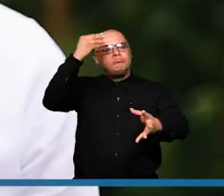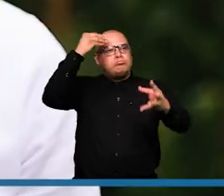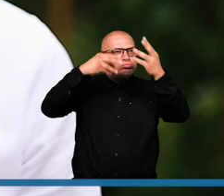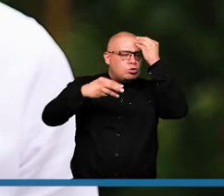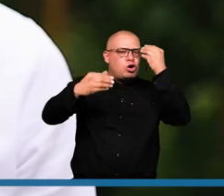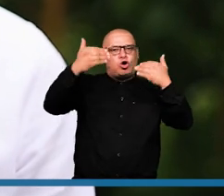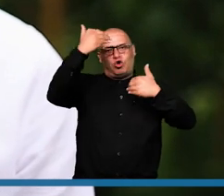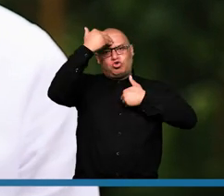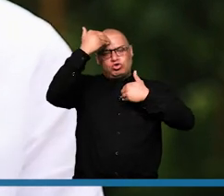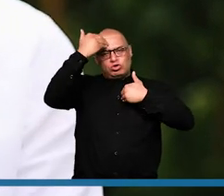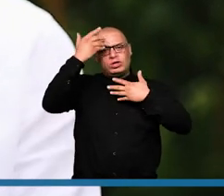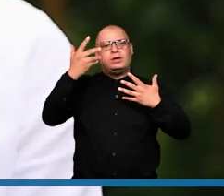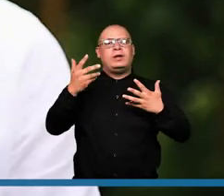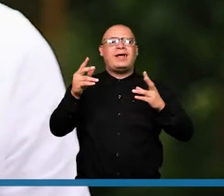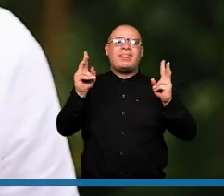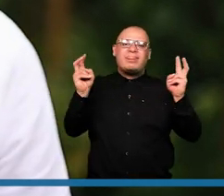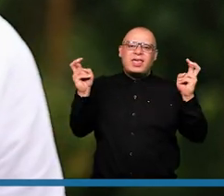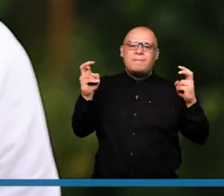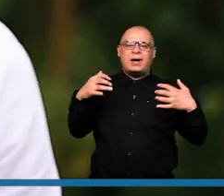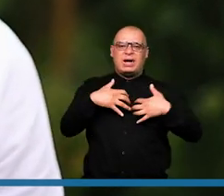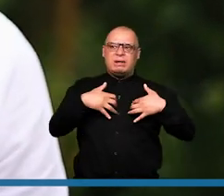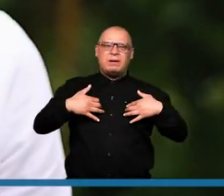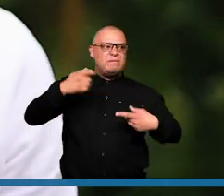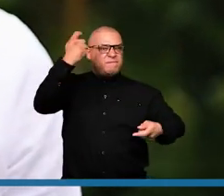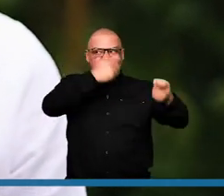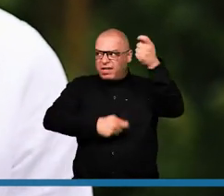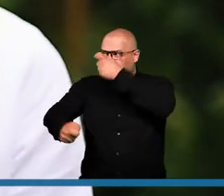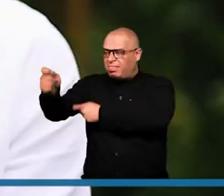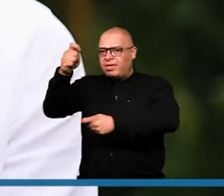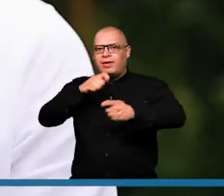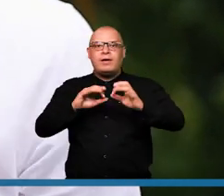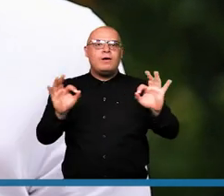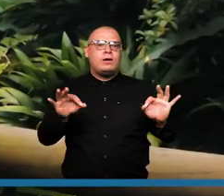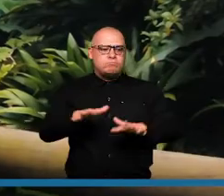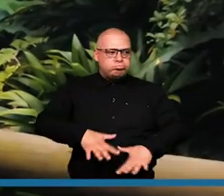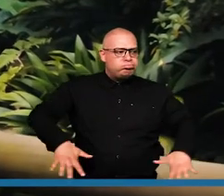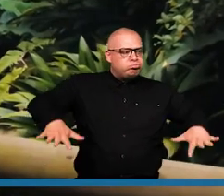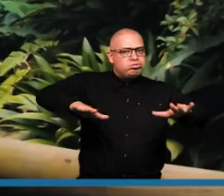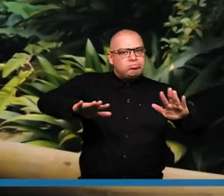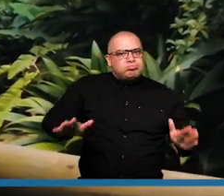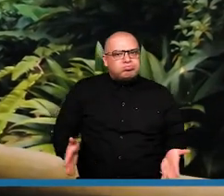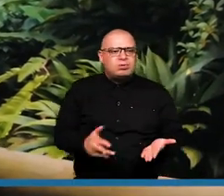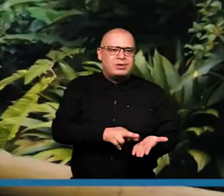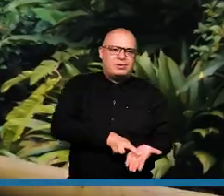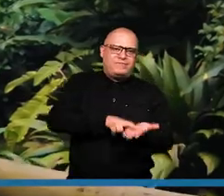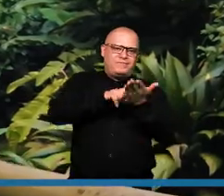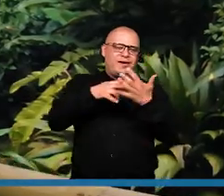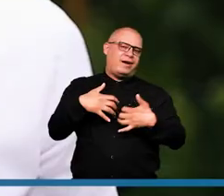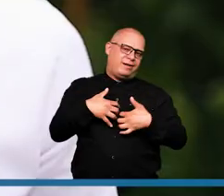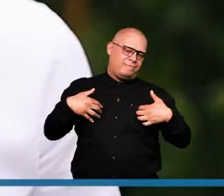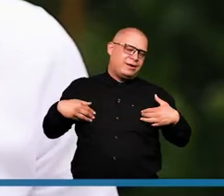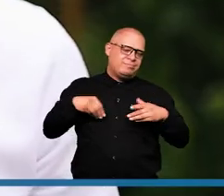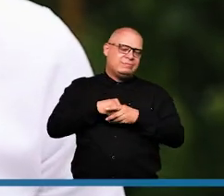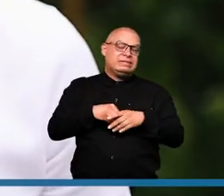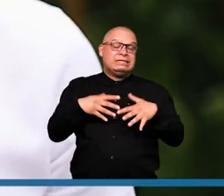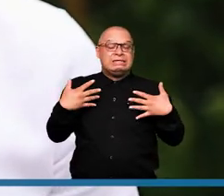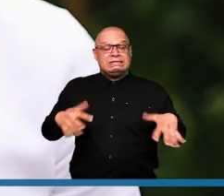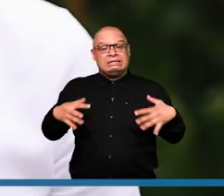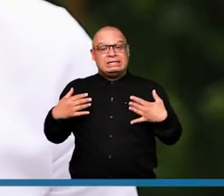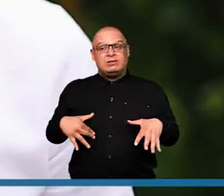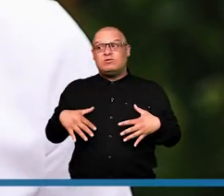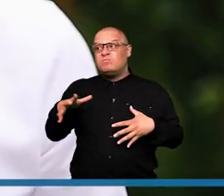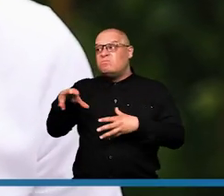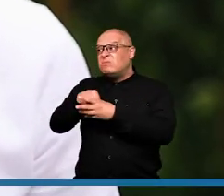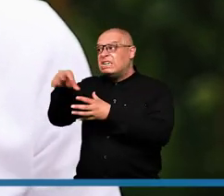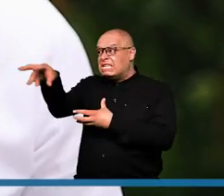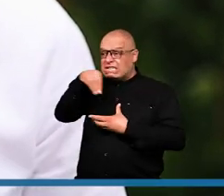educación, conciencia ambiental, hablar de tráfico de fauna silvestre, de recuperación y rehabilitación de estos seres sintientes que han sido